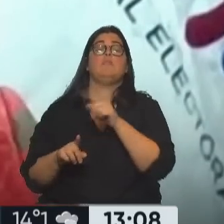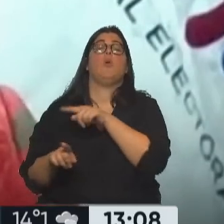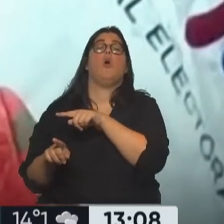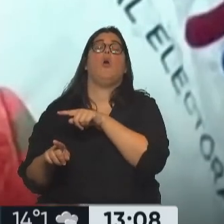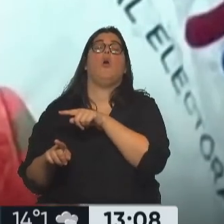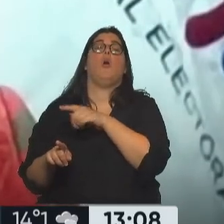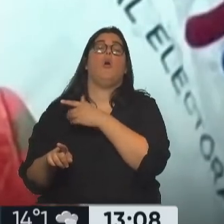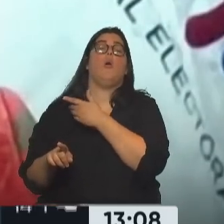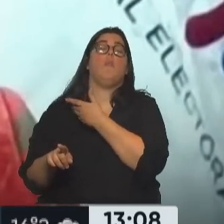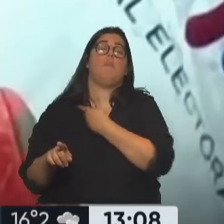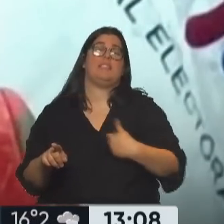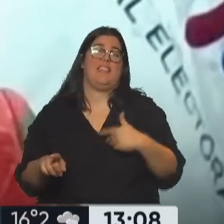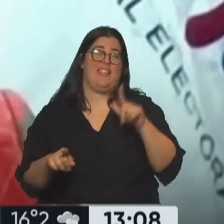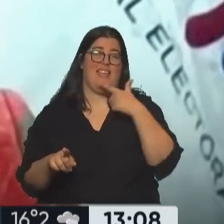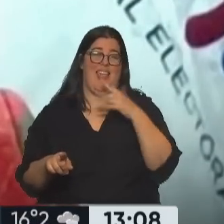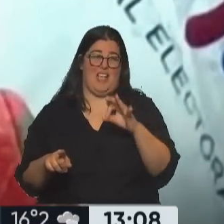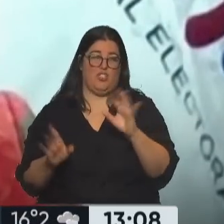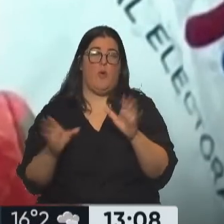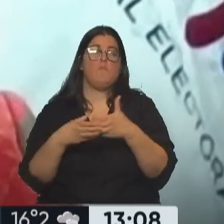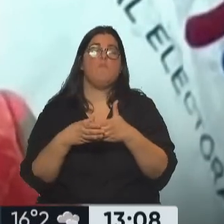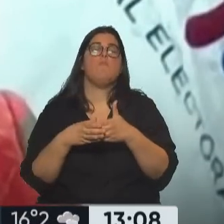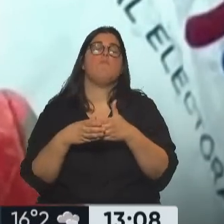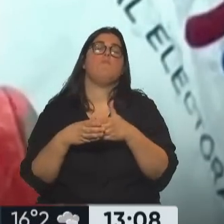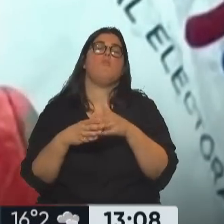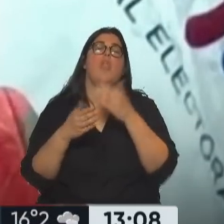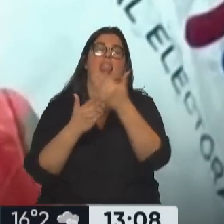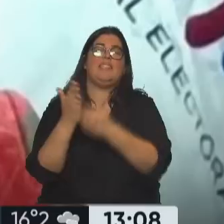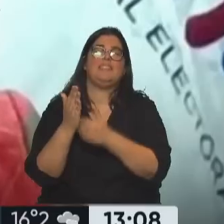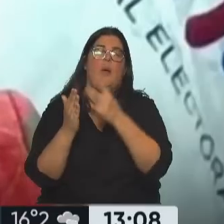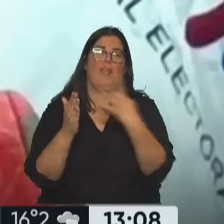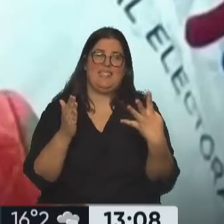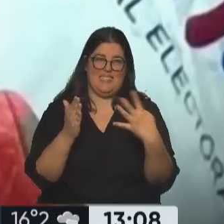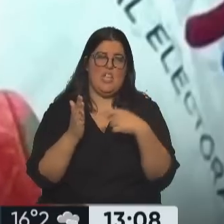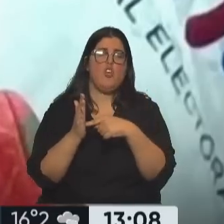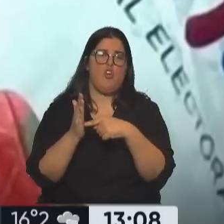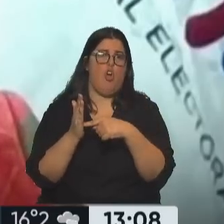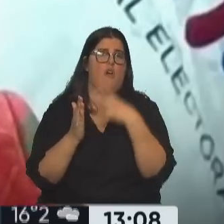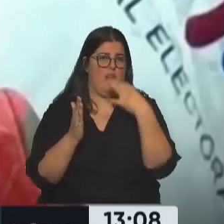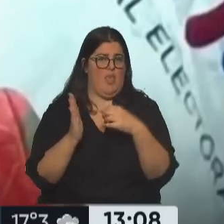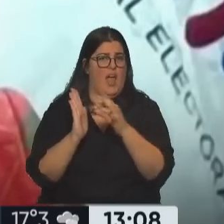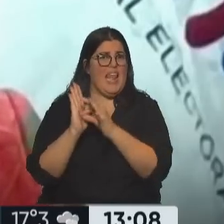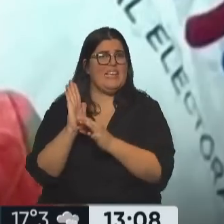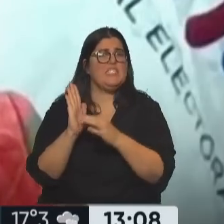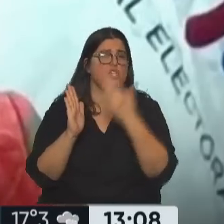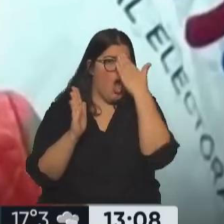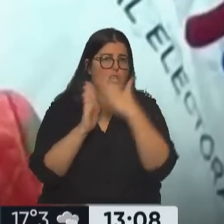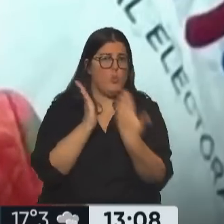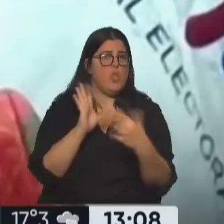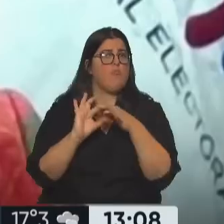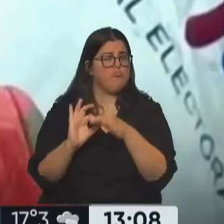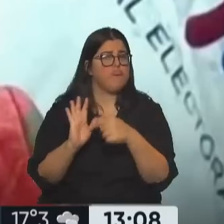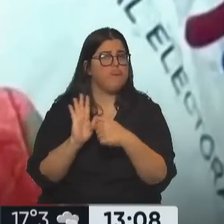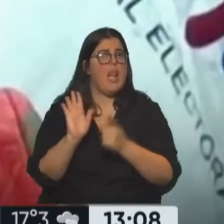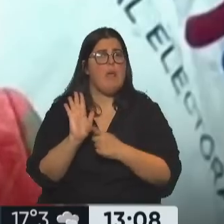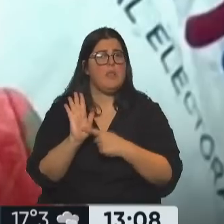del presidente de la República por el movimiento Construye Listas 25 cumple con los requisitos constitucionales, legales y